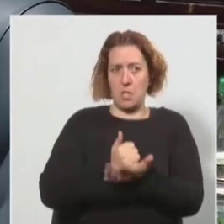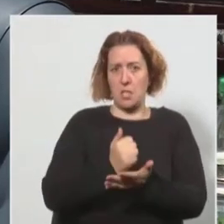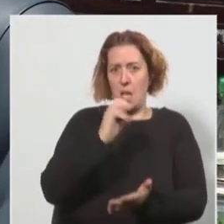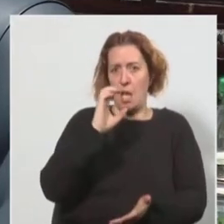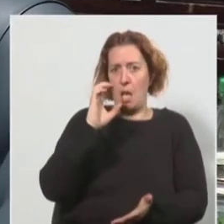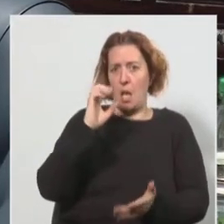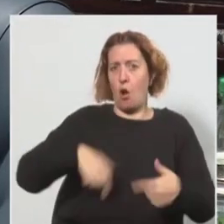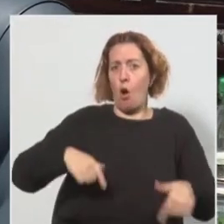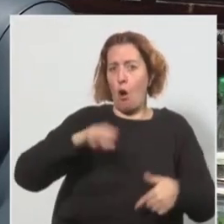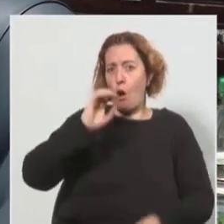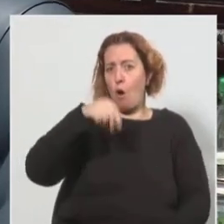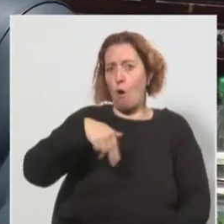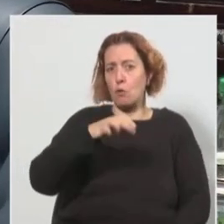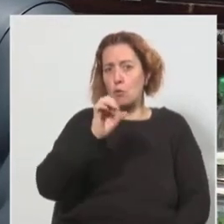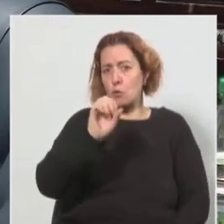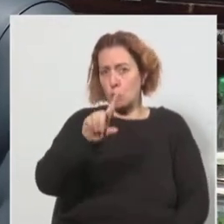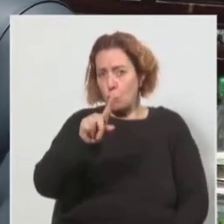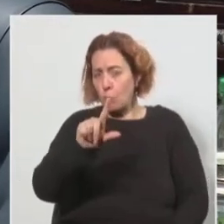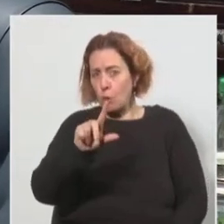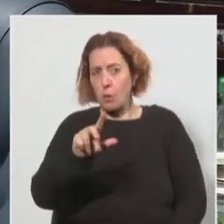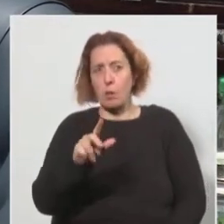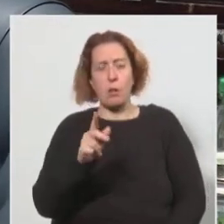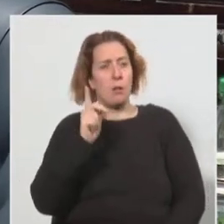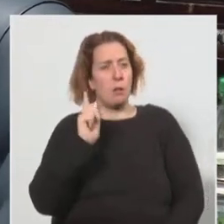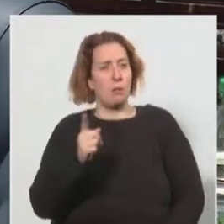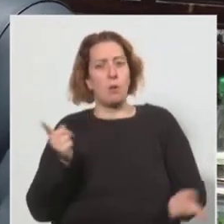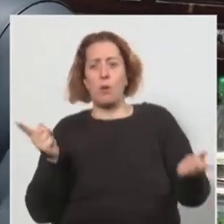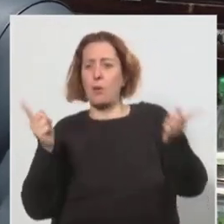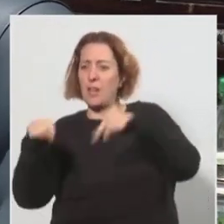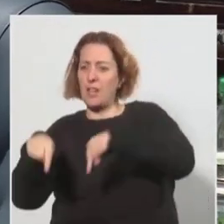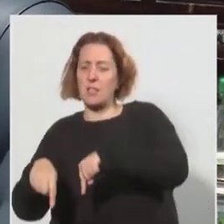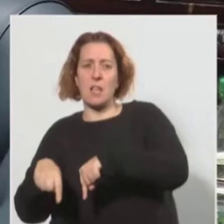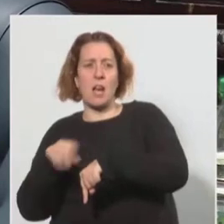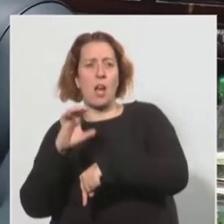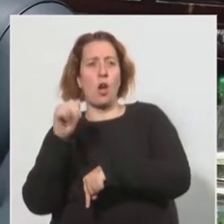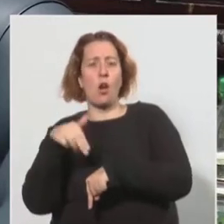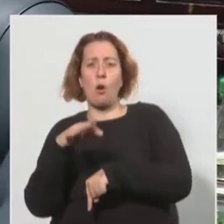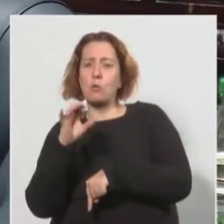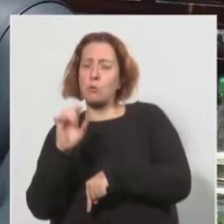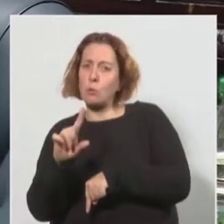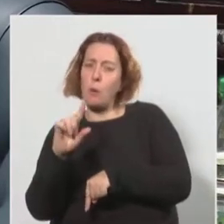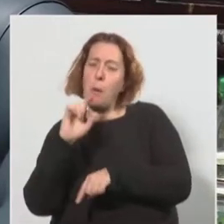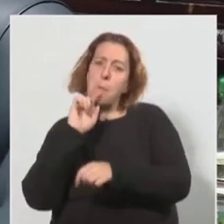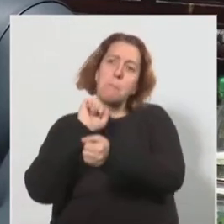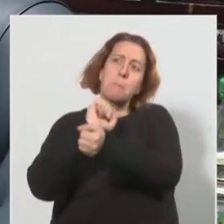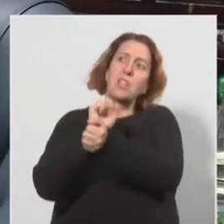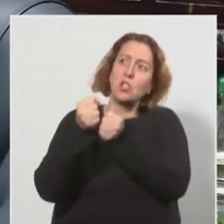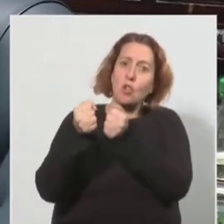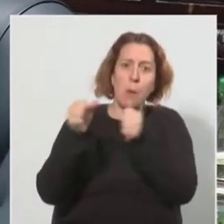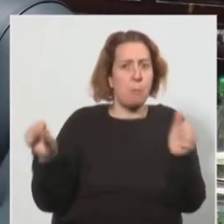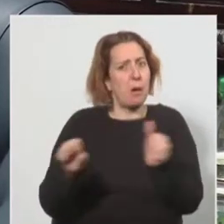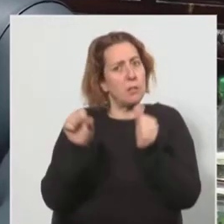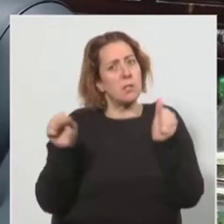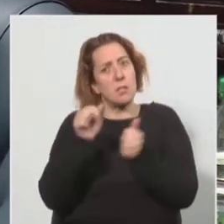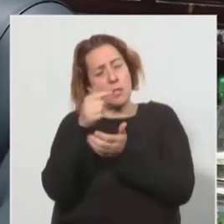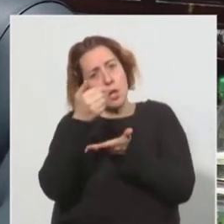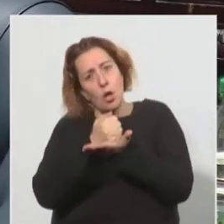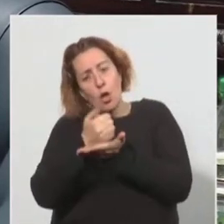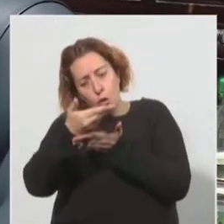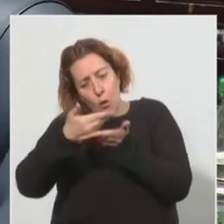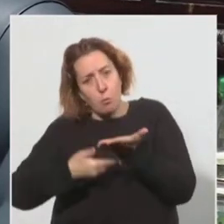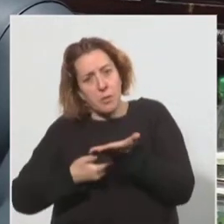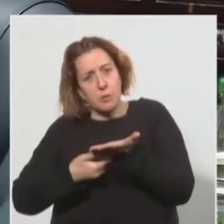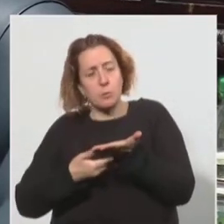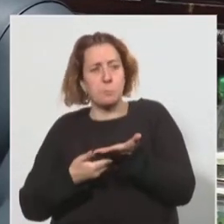cónsul? ¿Tuvo que regresar la cónsul a la prisión para extender ese documento? No hemos